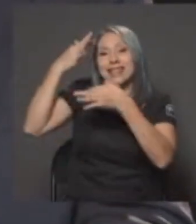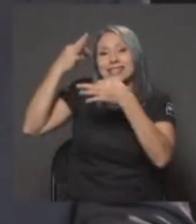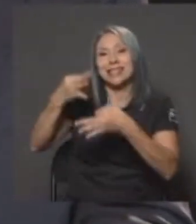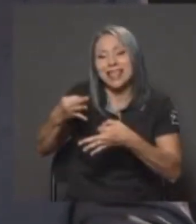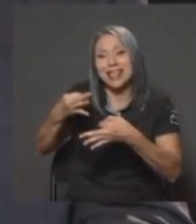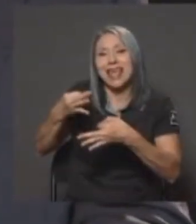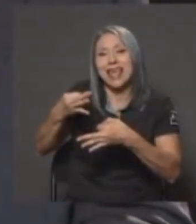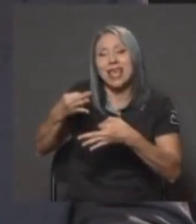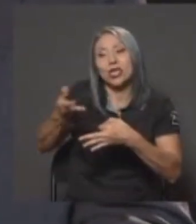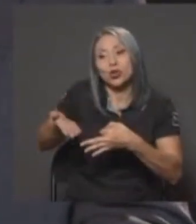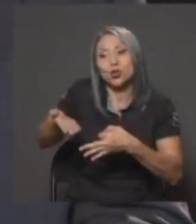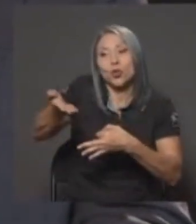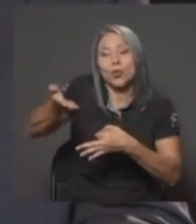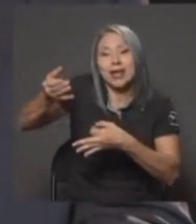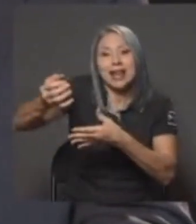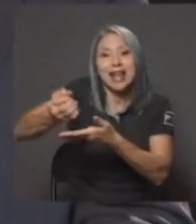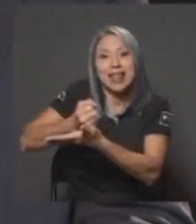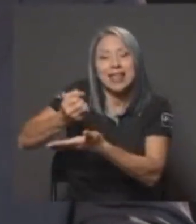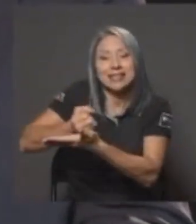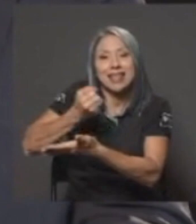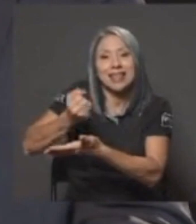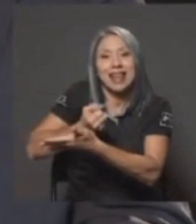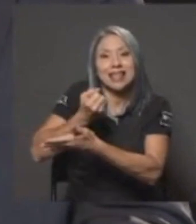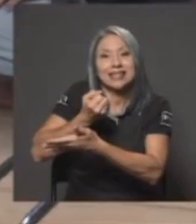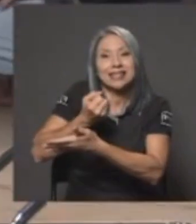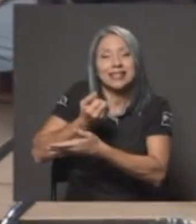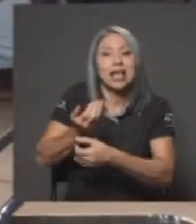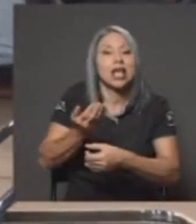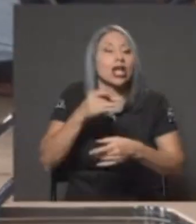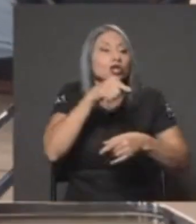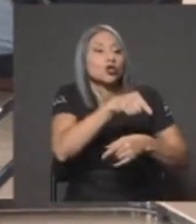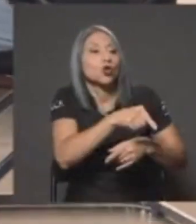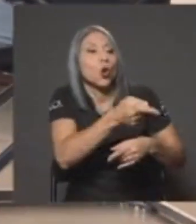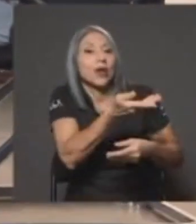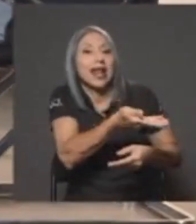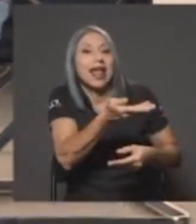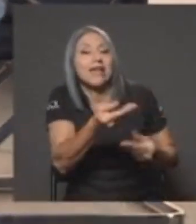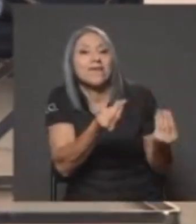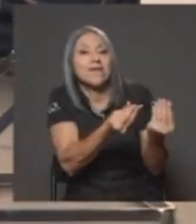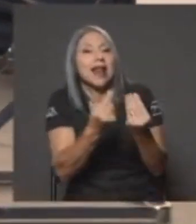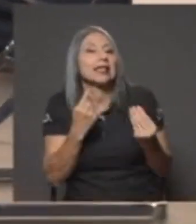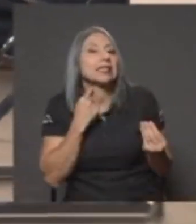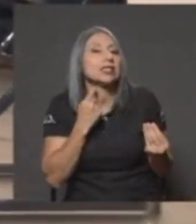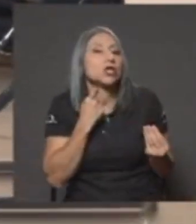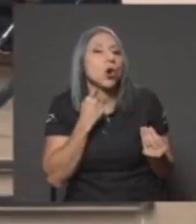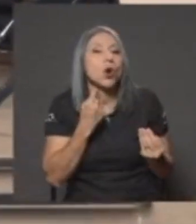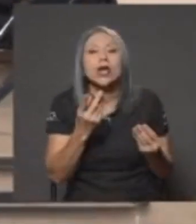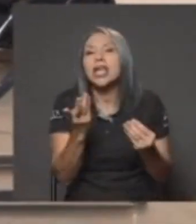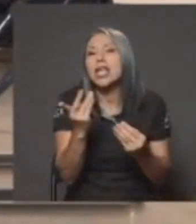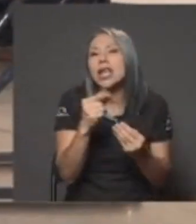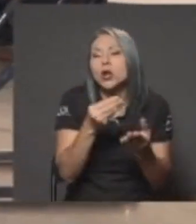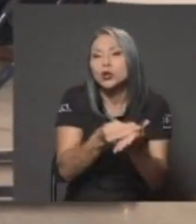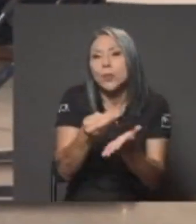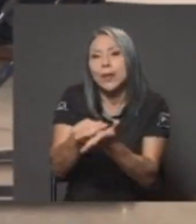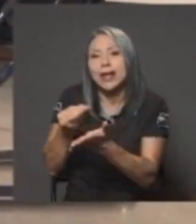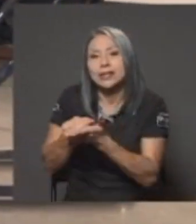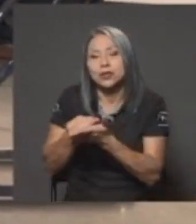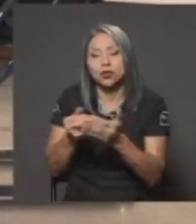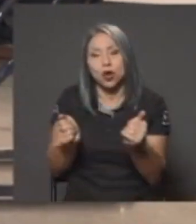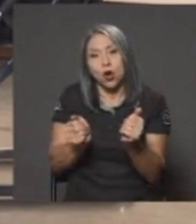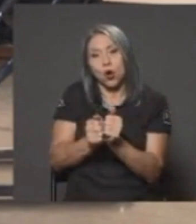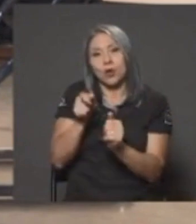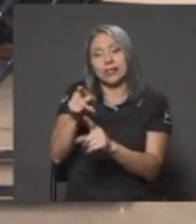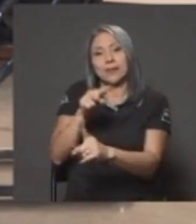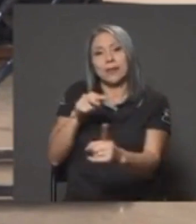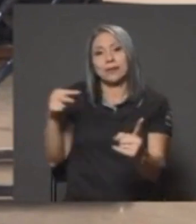la inflación, sobre los precios. Y entonces hemos tratado de mejorar, digamos, desde esa perspectiva hemos tratado de